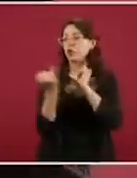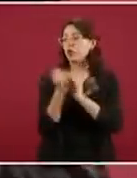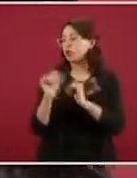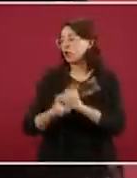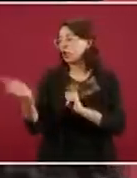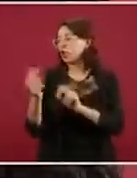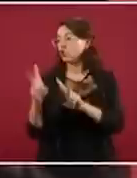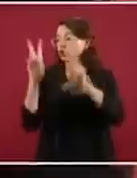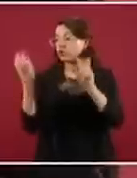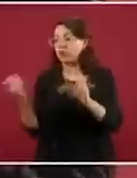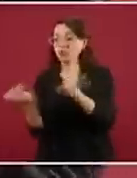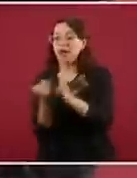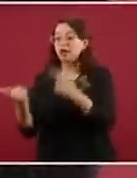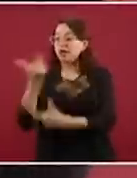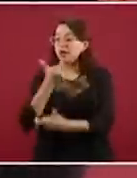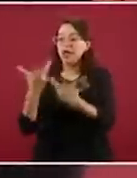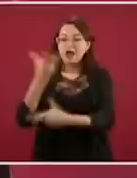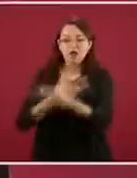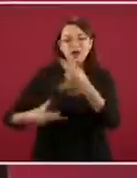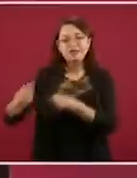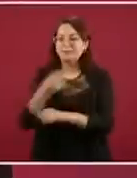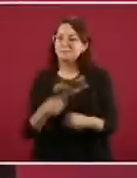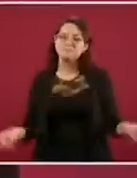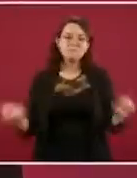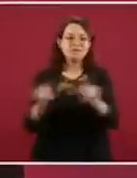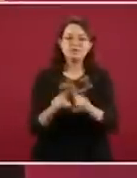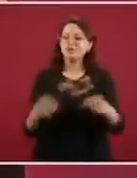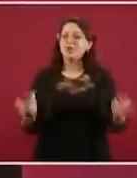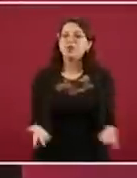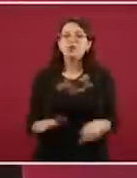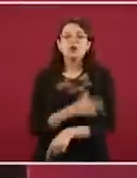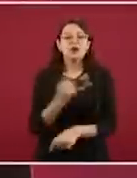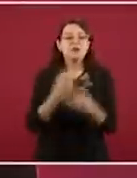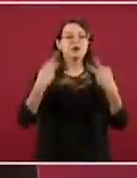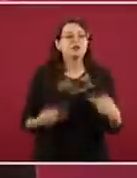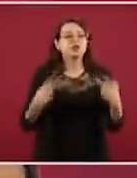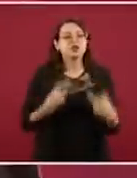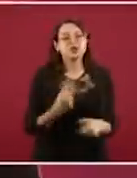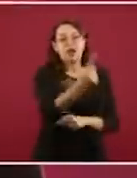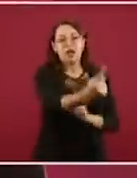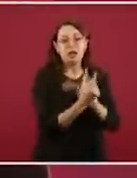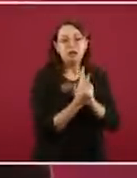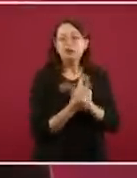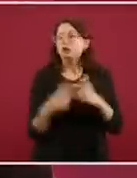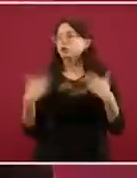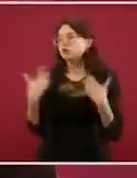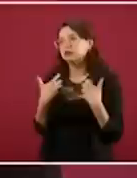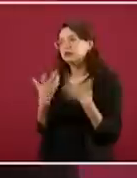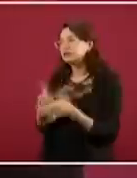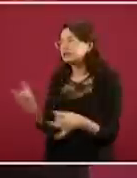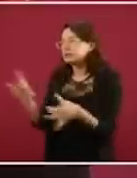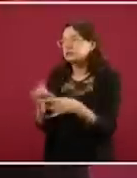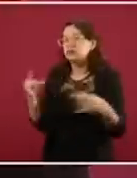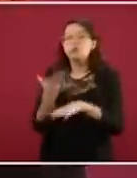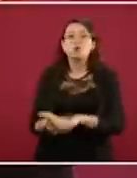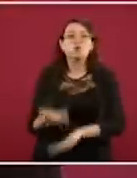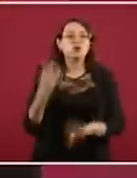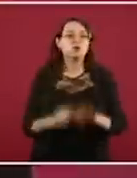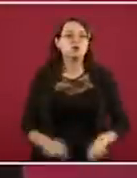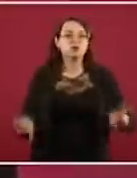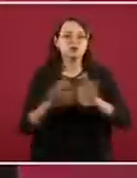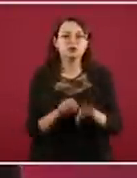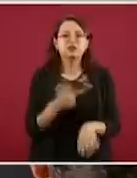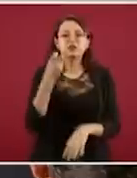pues, resolver las finanzas nacionales. O sea, la gente necesita, para ellos lo que vienen a plantearte es muy, muy importante. Entonces, esa es